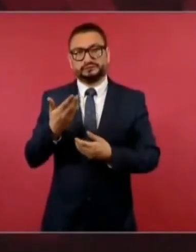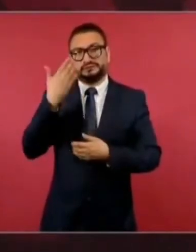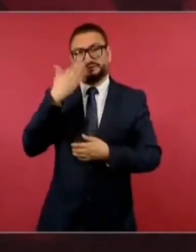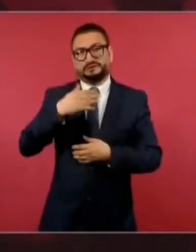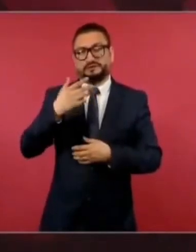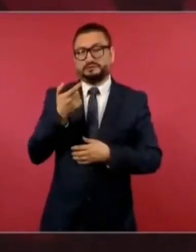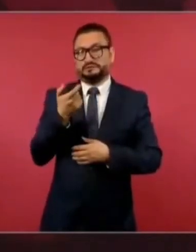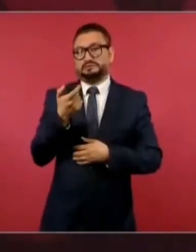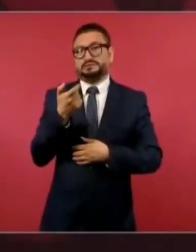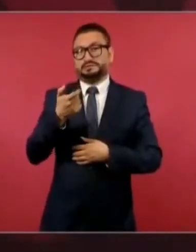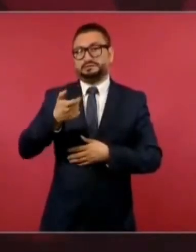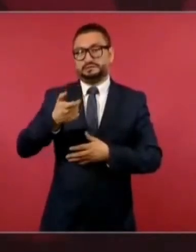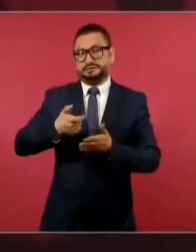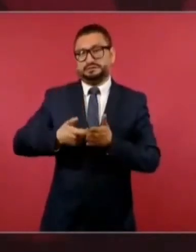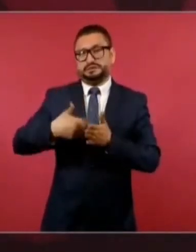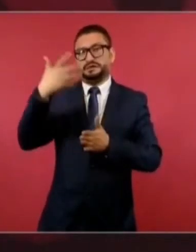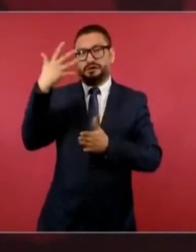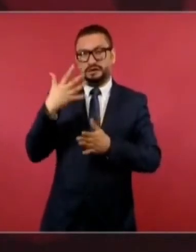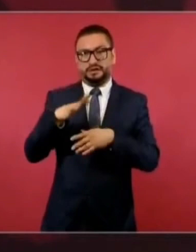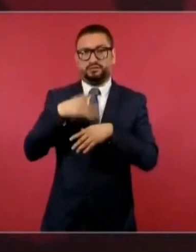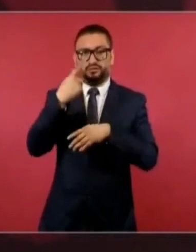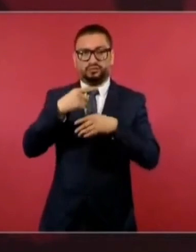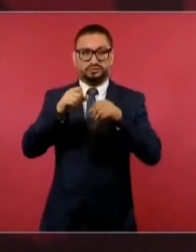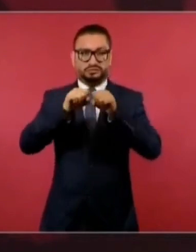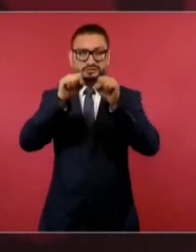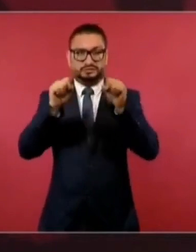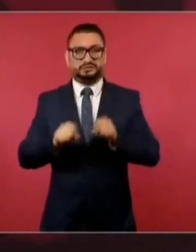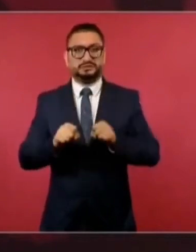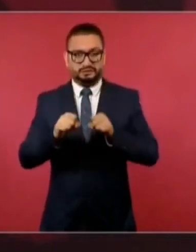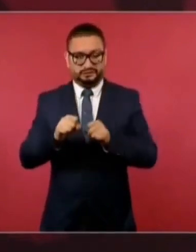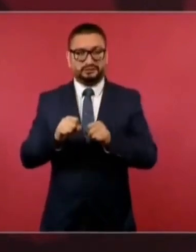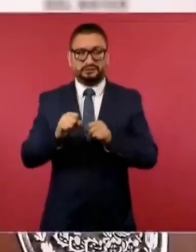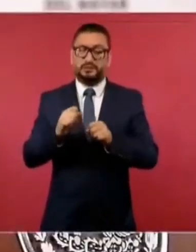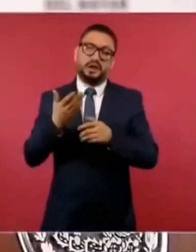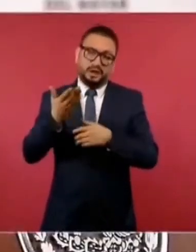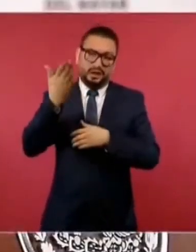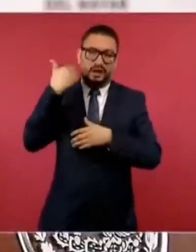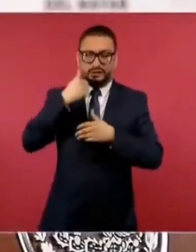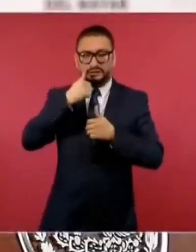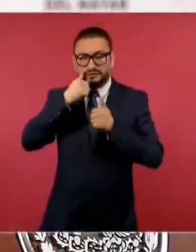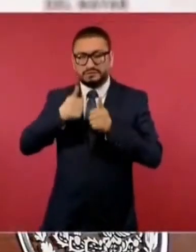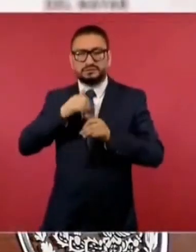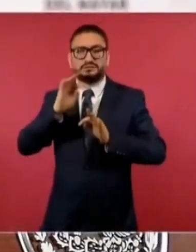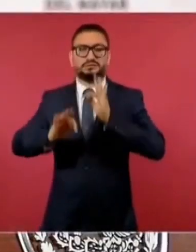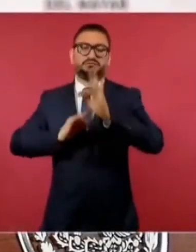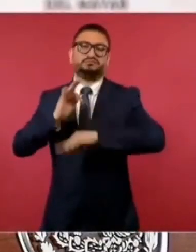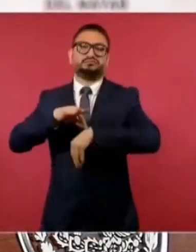costo de todo el sistema o de toda la atención médica.